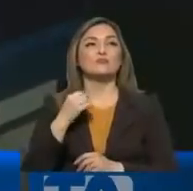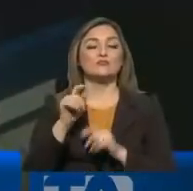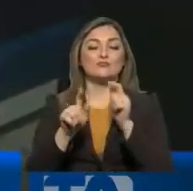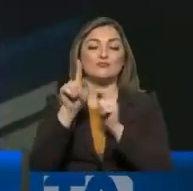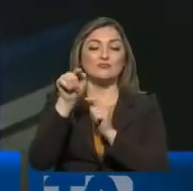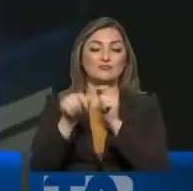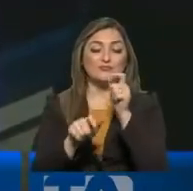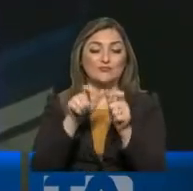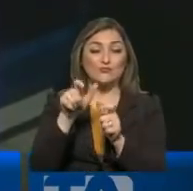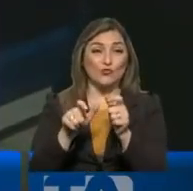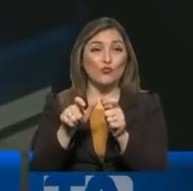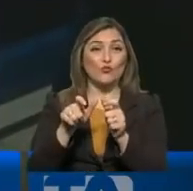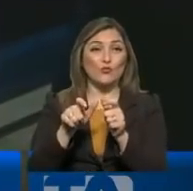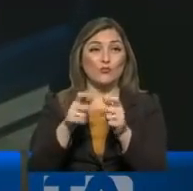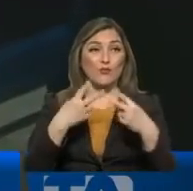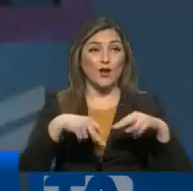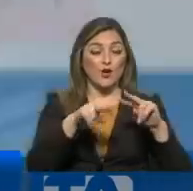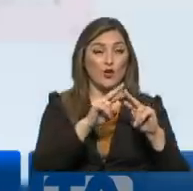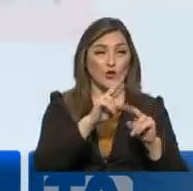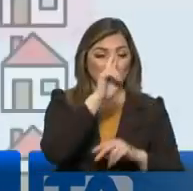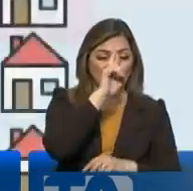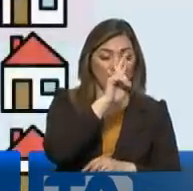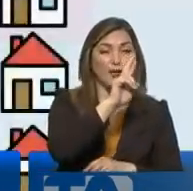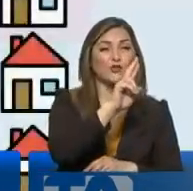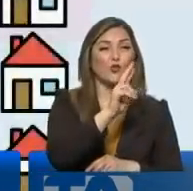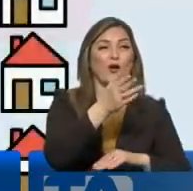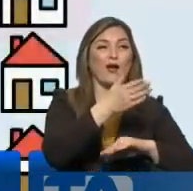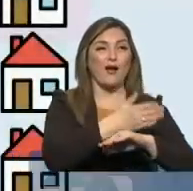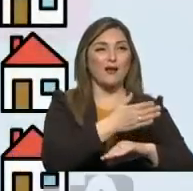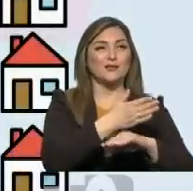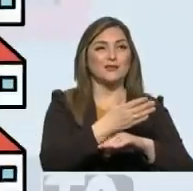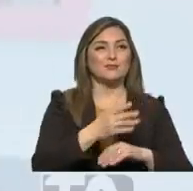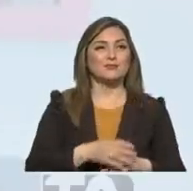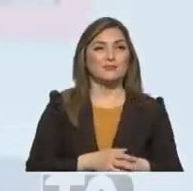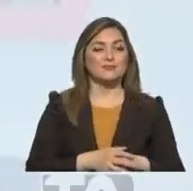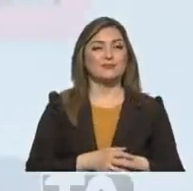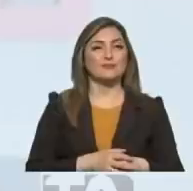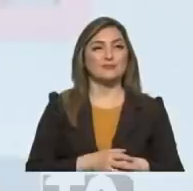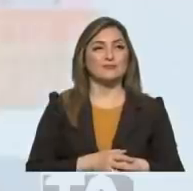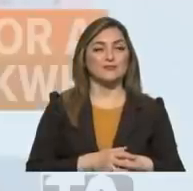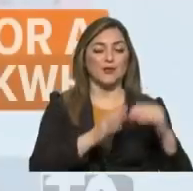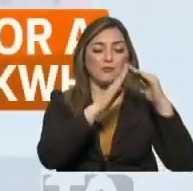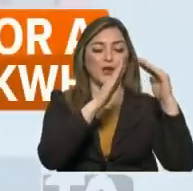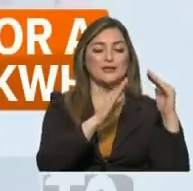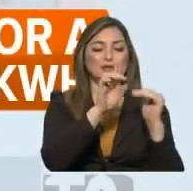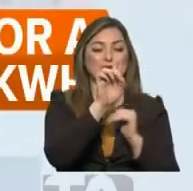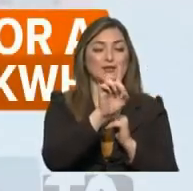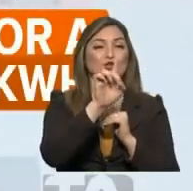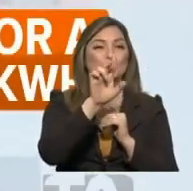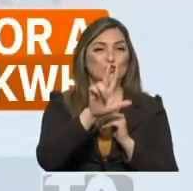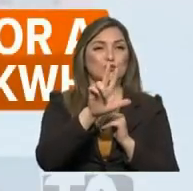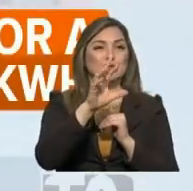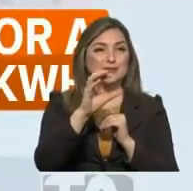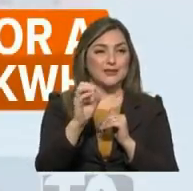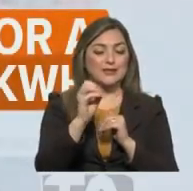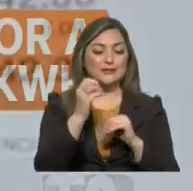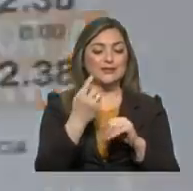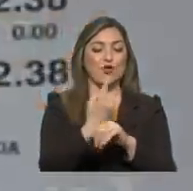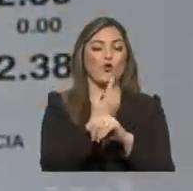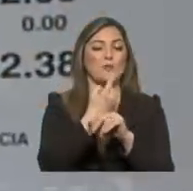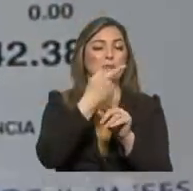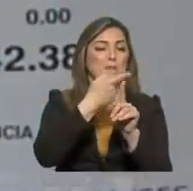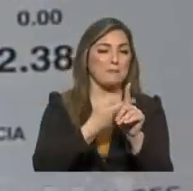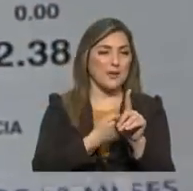de familias salieron de la tarifa de la dignidad. Es decir, comenzaron a consumir más de 130 kilovatios hora al